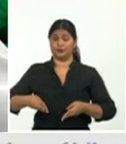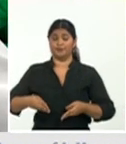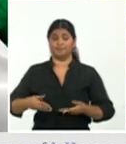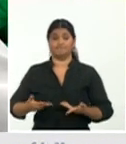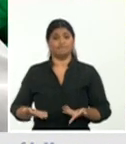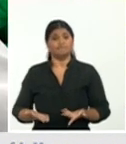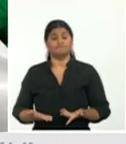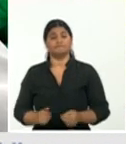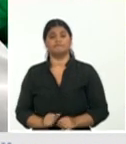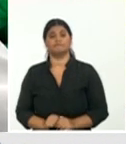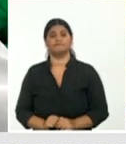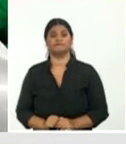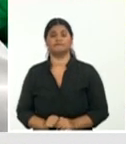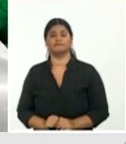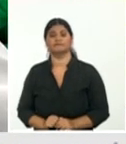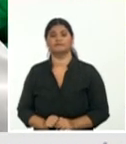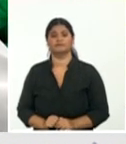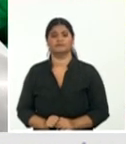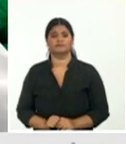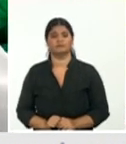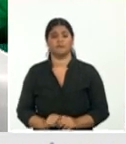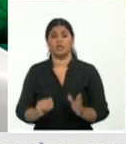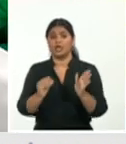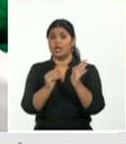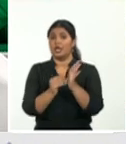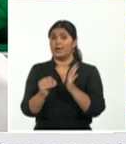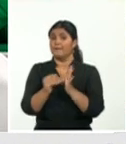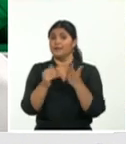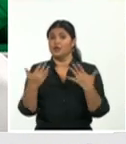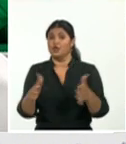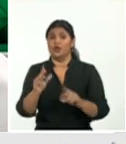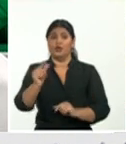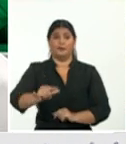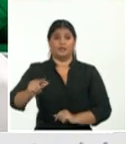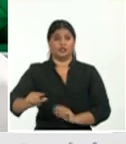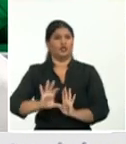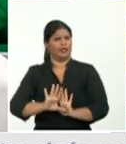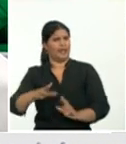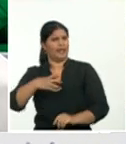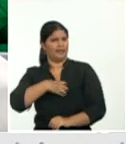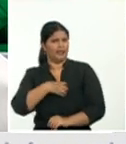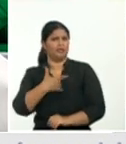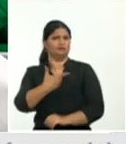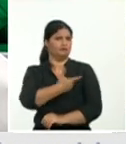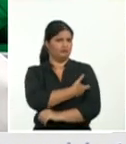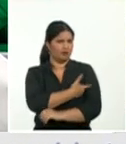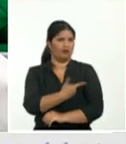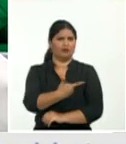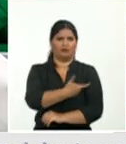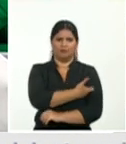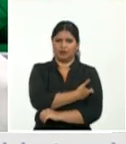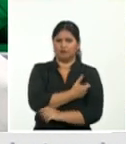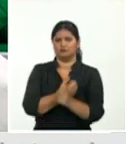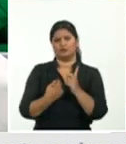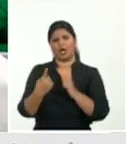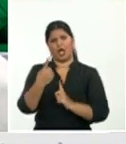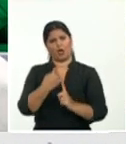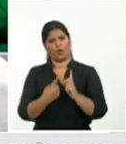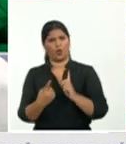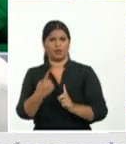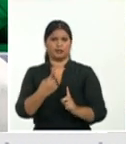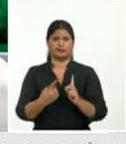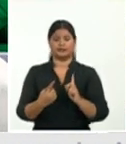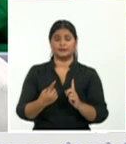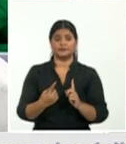que hay millones y millones de personas que se han administrado de una forma un tanto desigual